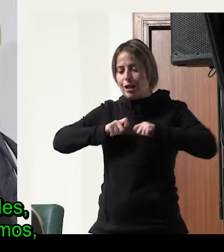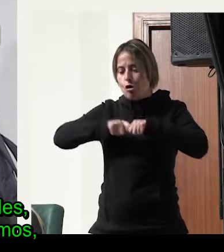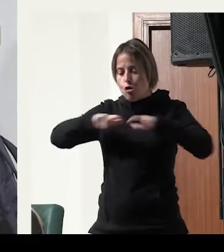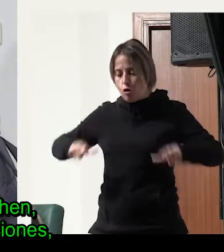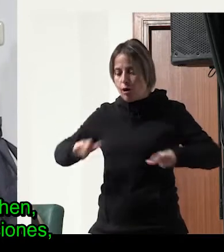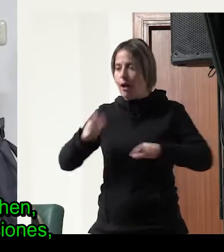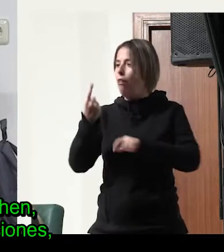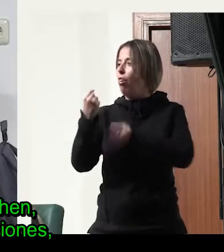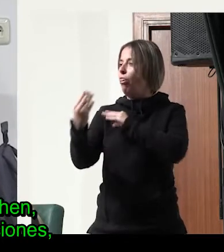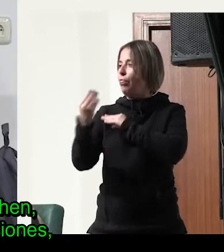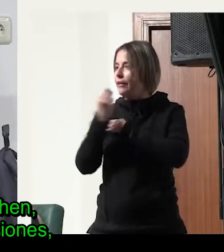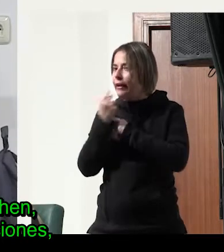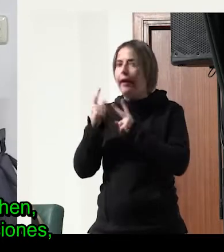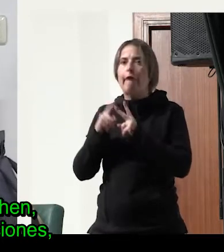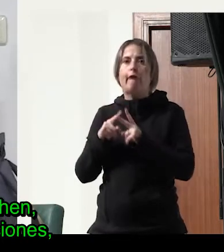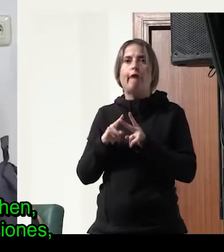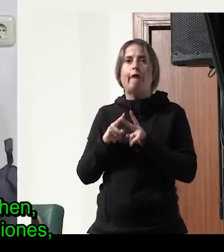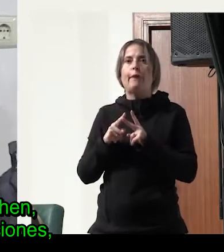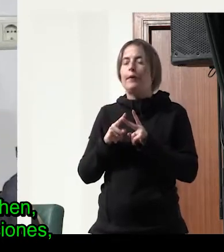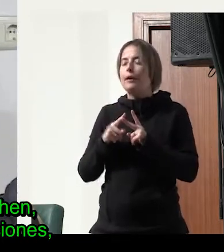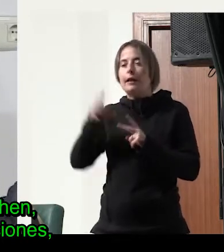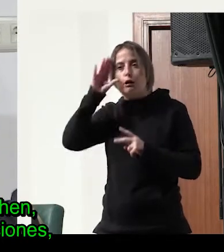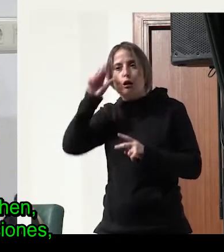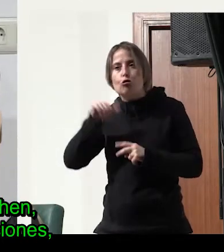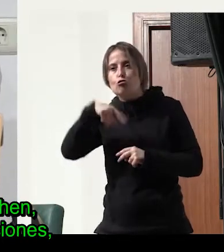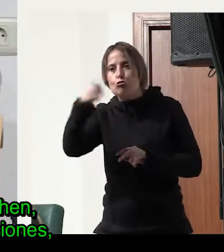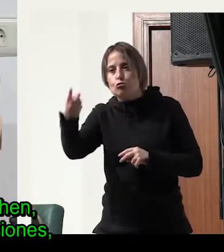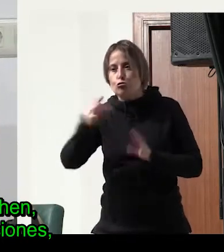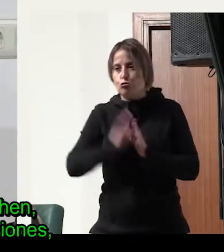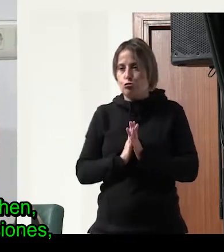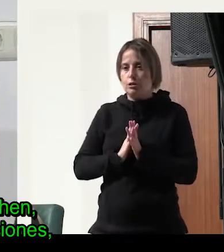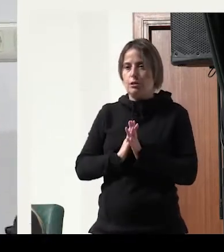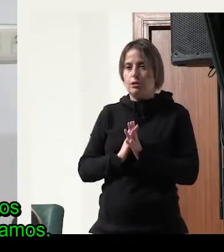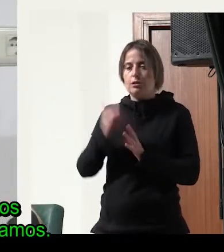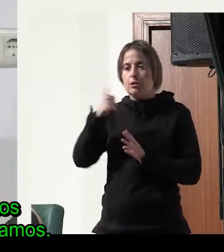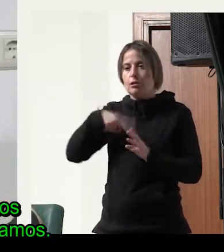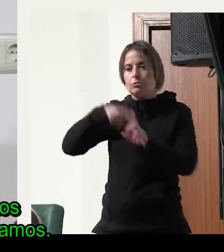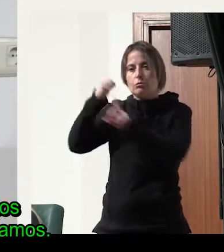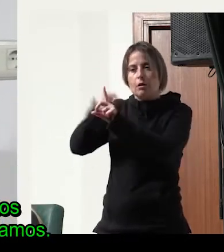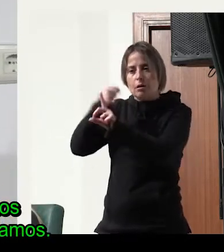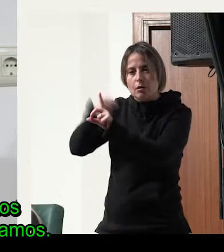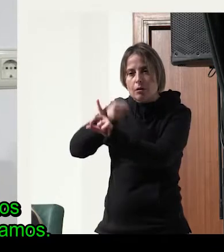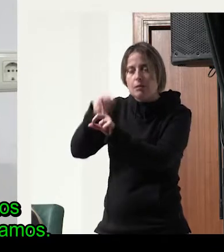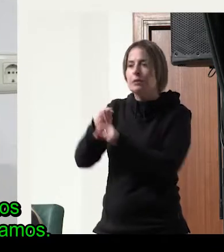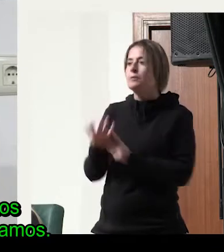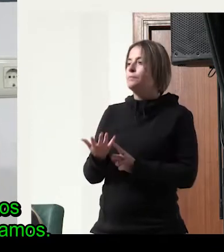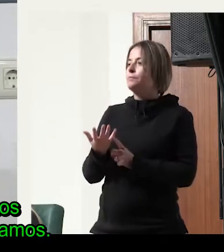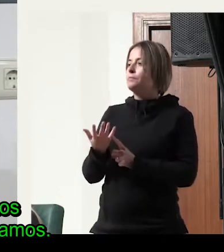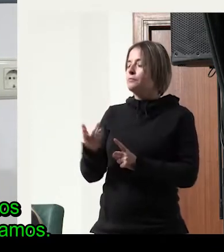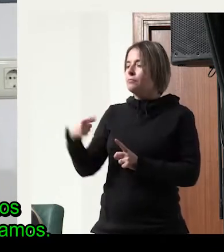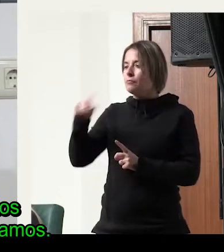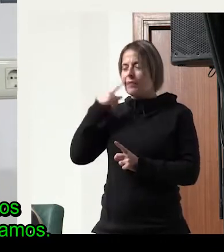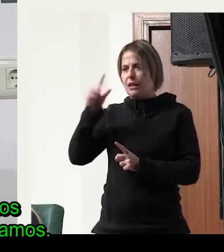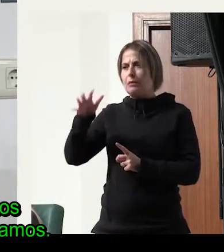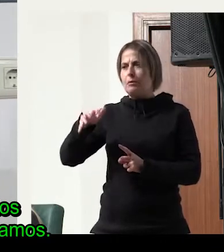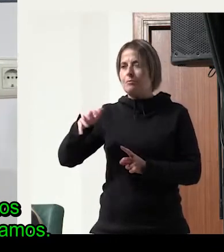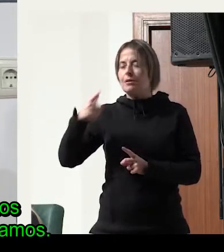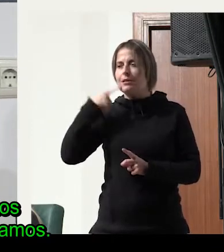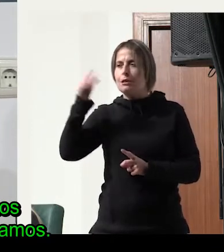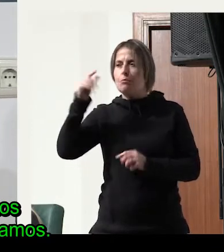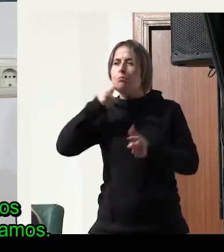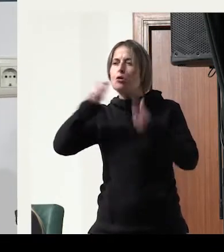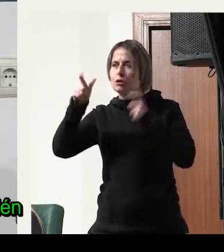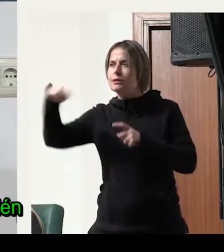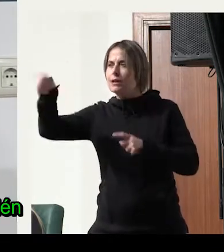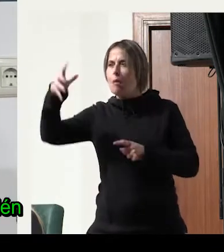hacer algo. Que nos escuchen, que atiendan nuestras reivindicaciones, que incluso se sientan un poco molestas cuando vayamos a protestar. Eso